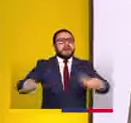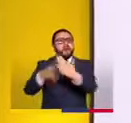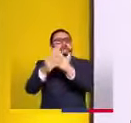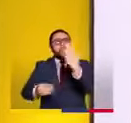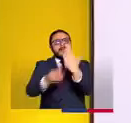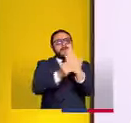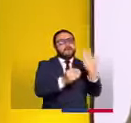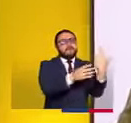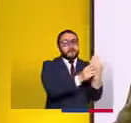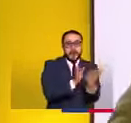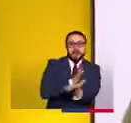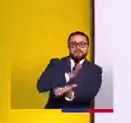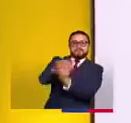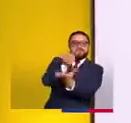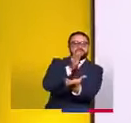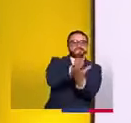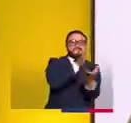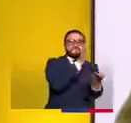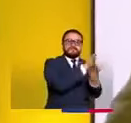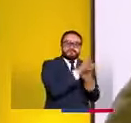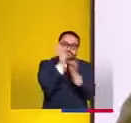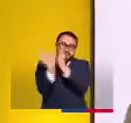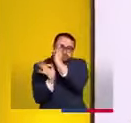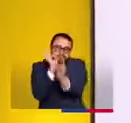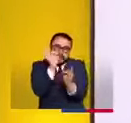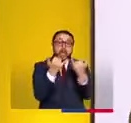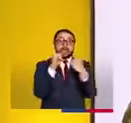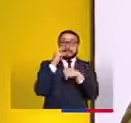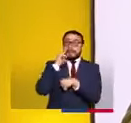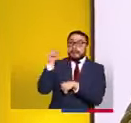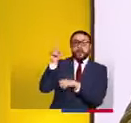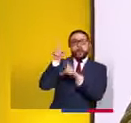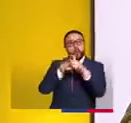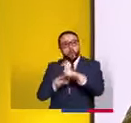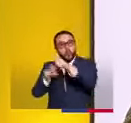vimos como La Guajira y el Chocó, pero en buena